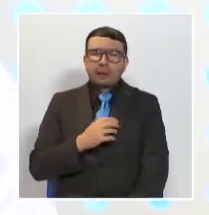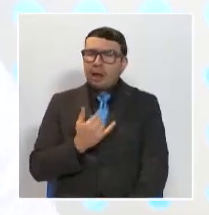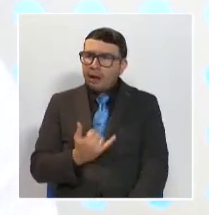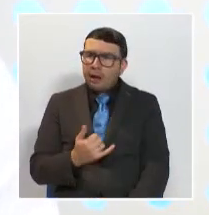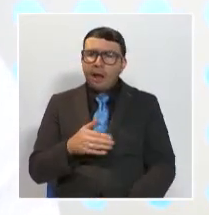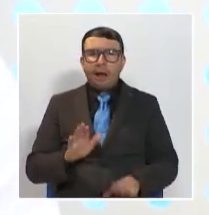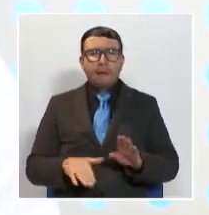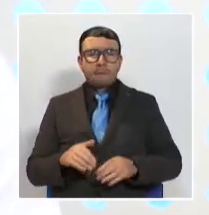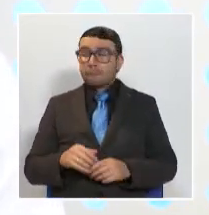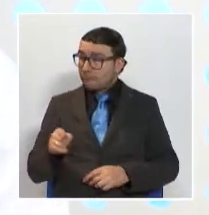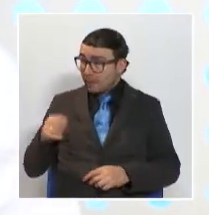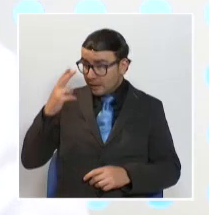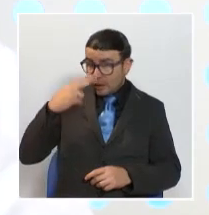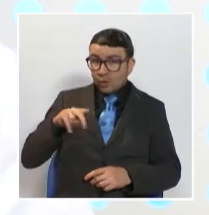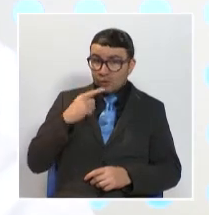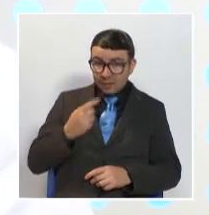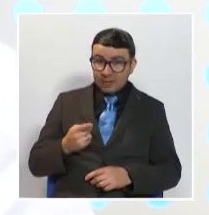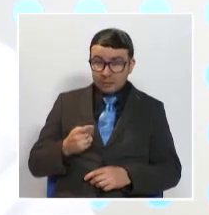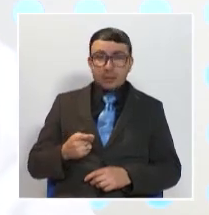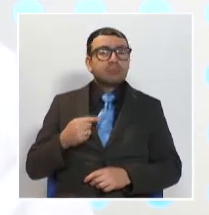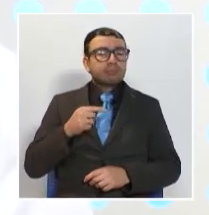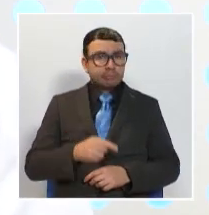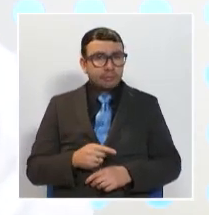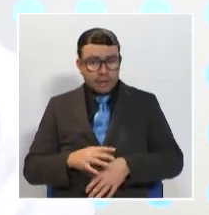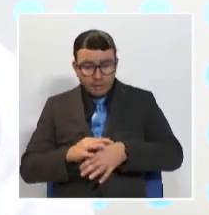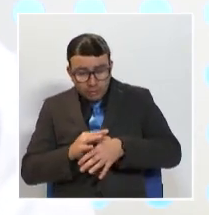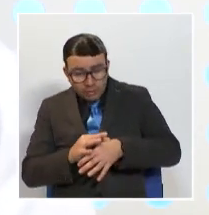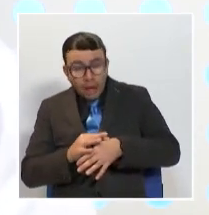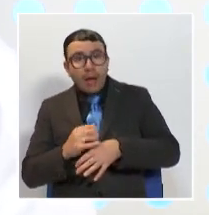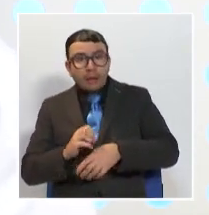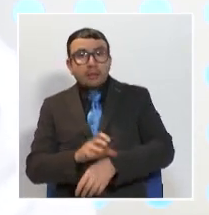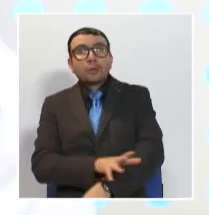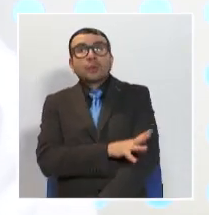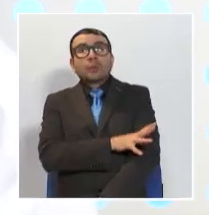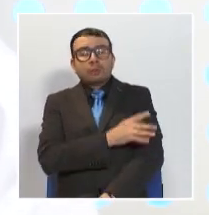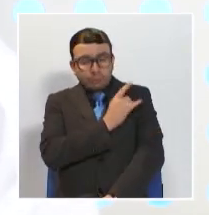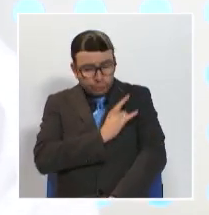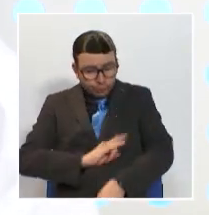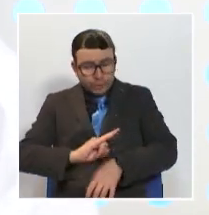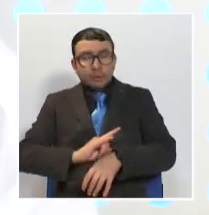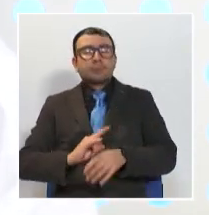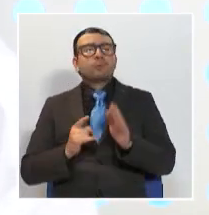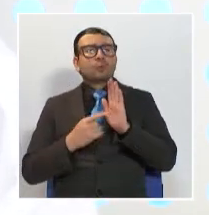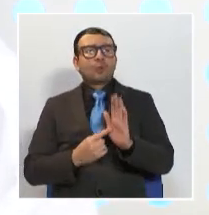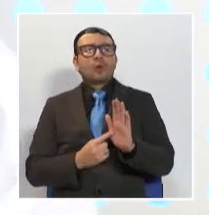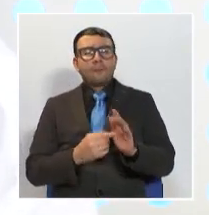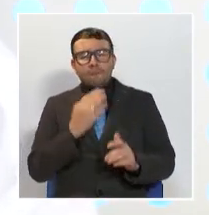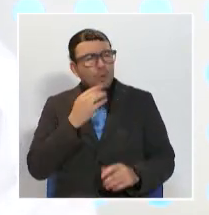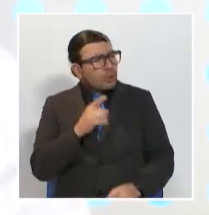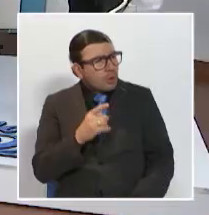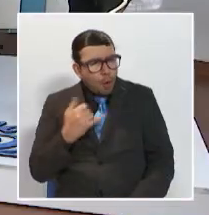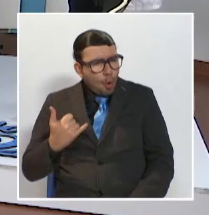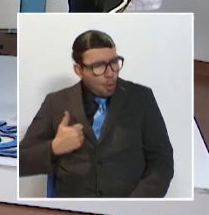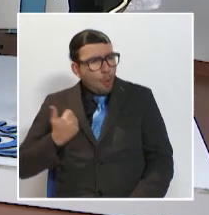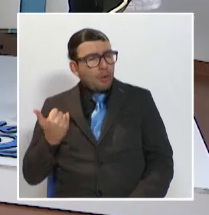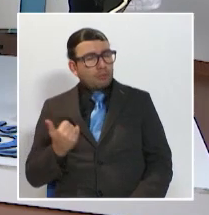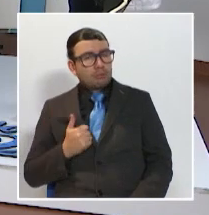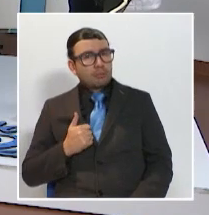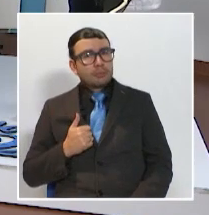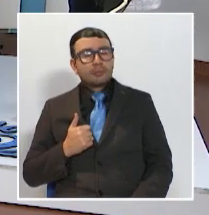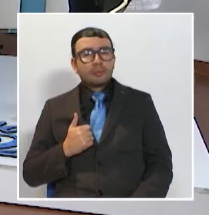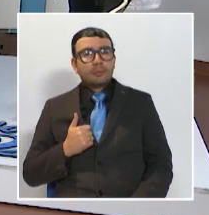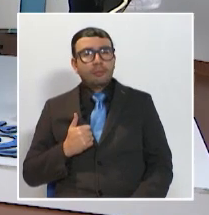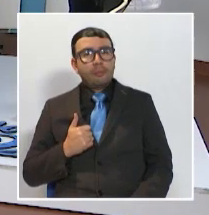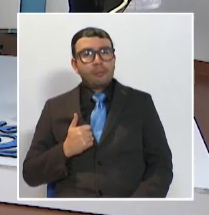como decía mi hijo, la piel habla por las emociones. En el caso de él, siendo tan joven, doctor Jaime